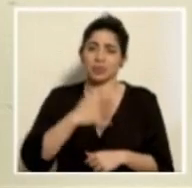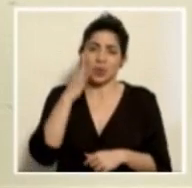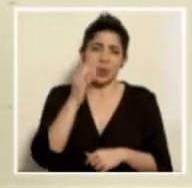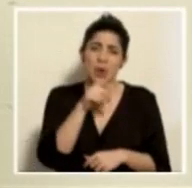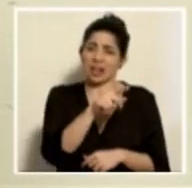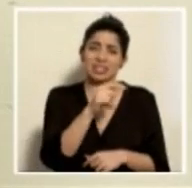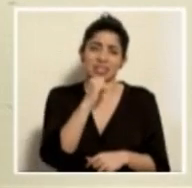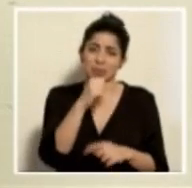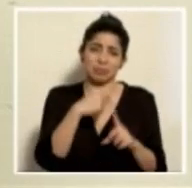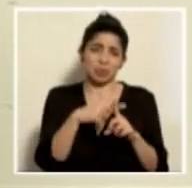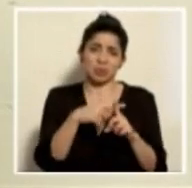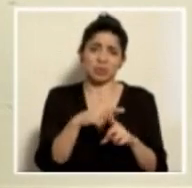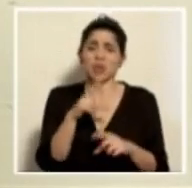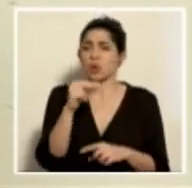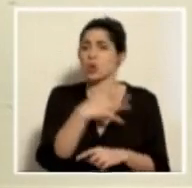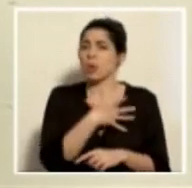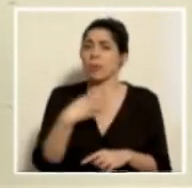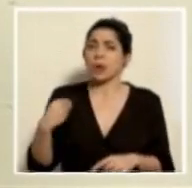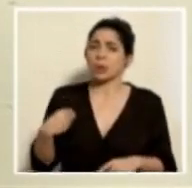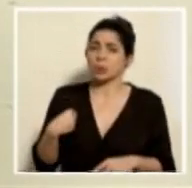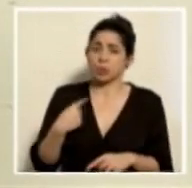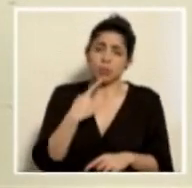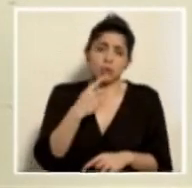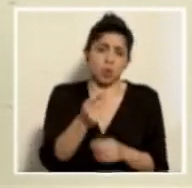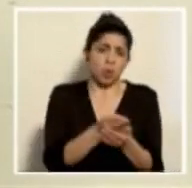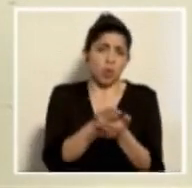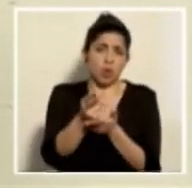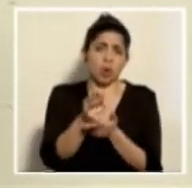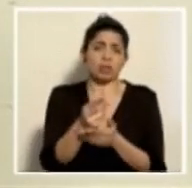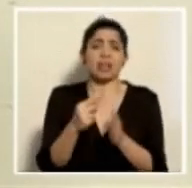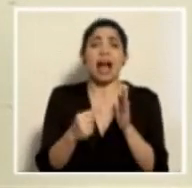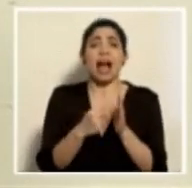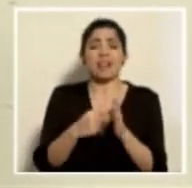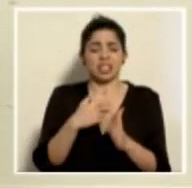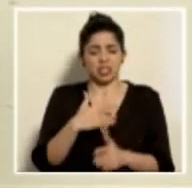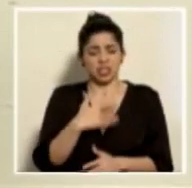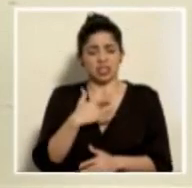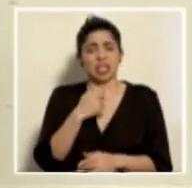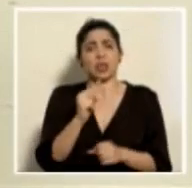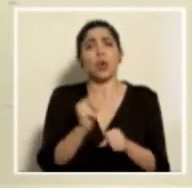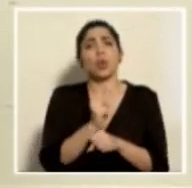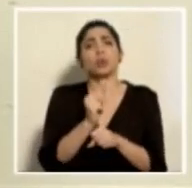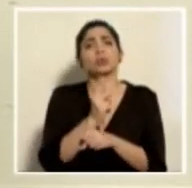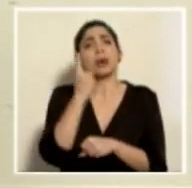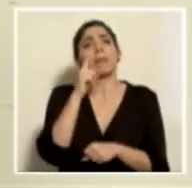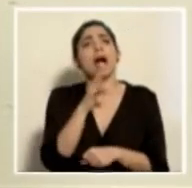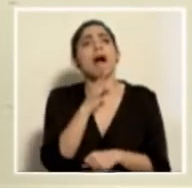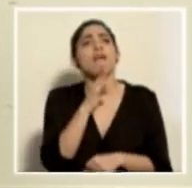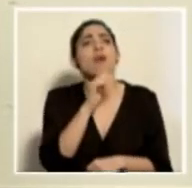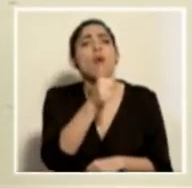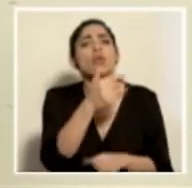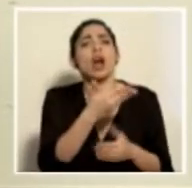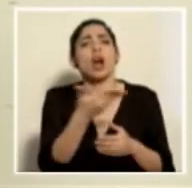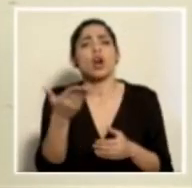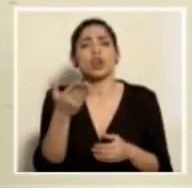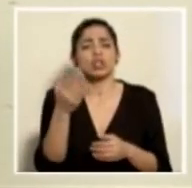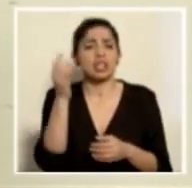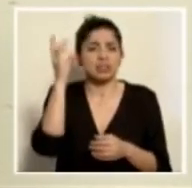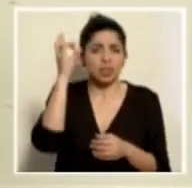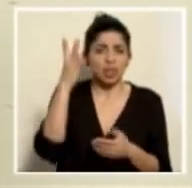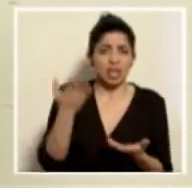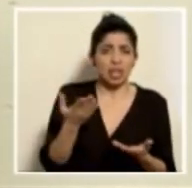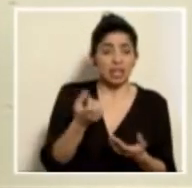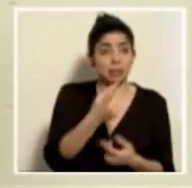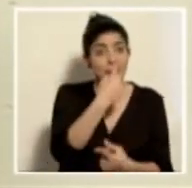no construye, y no me gusta hacer, se lo digo con franqueza, a veces siento que me usan para hablar de cosas que son insulsas. Si